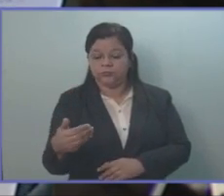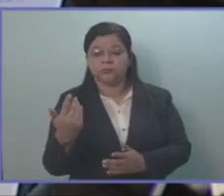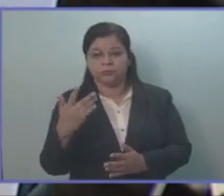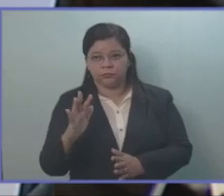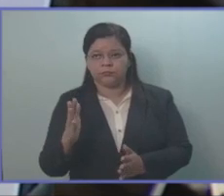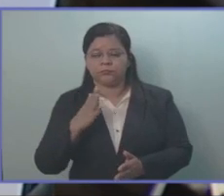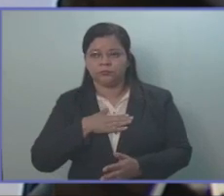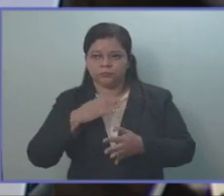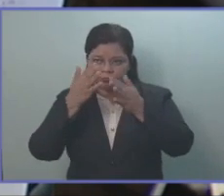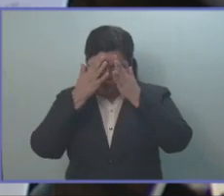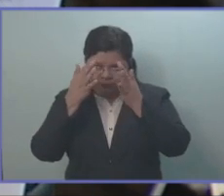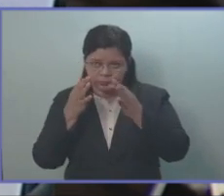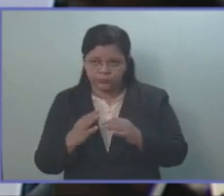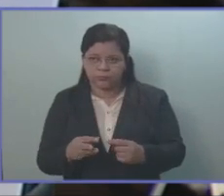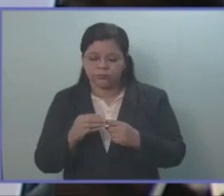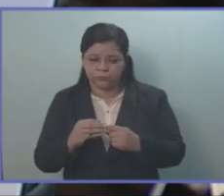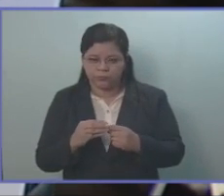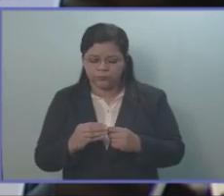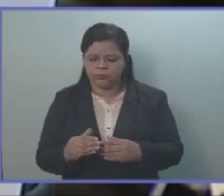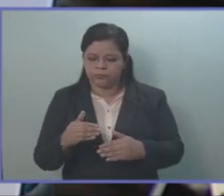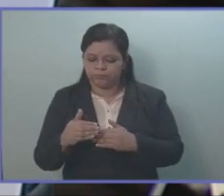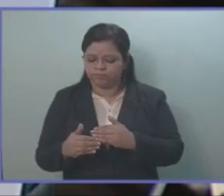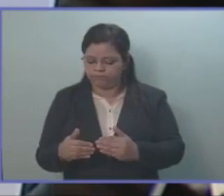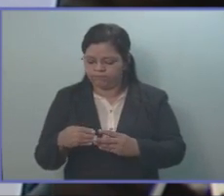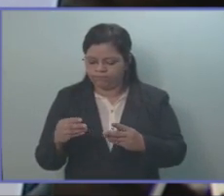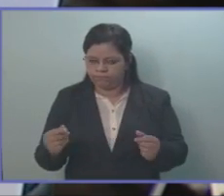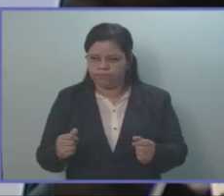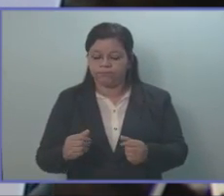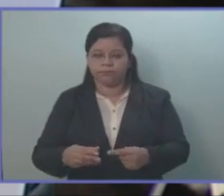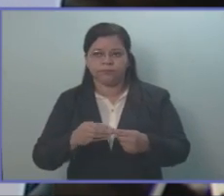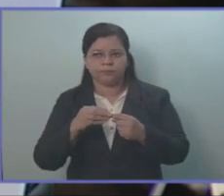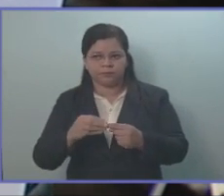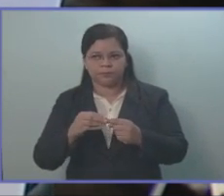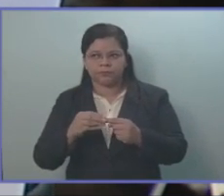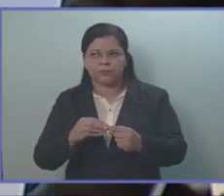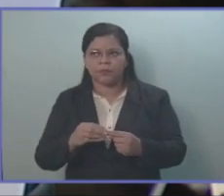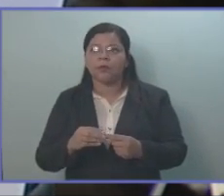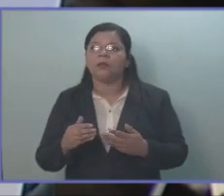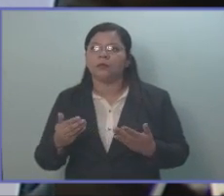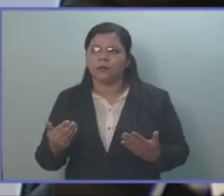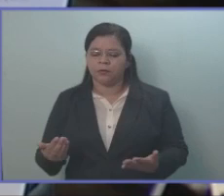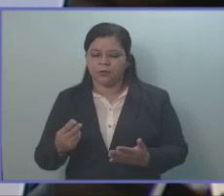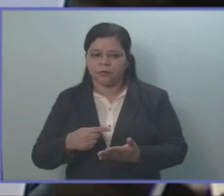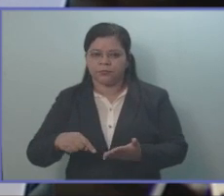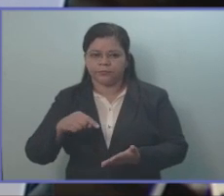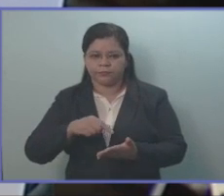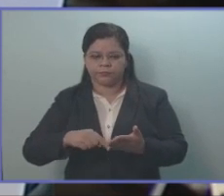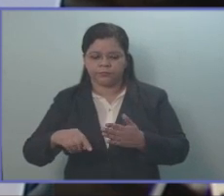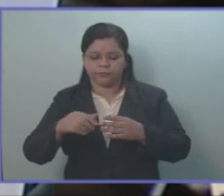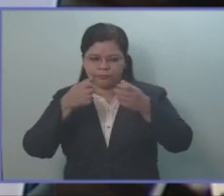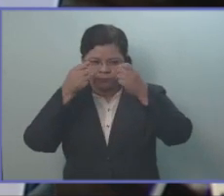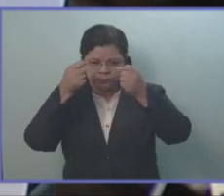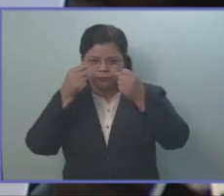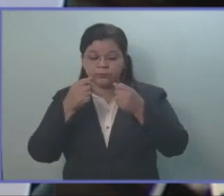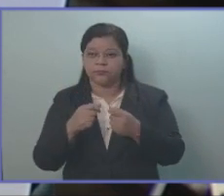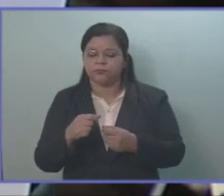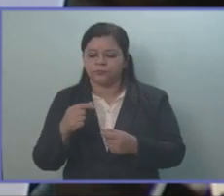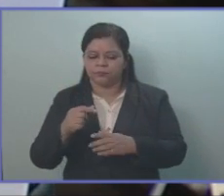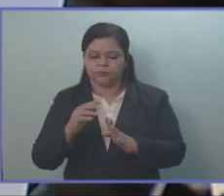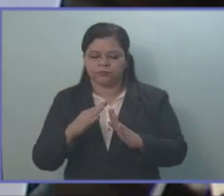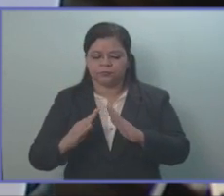contiene disposiciones especiales transitorias y extraordinarias en los centros penitenciarios,